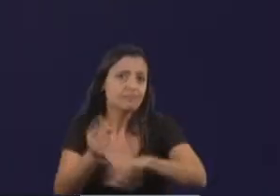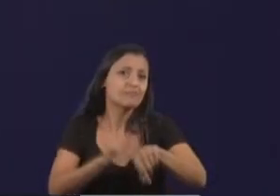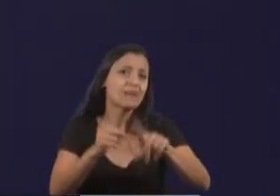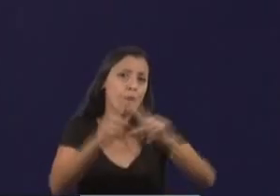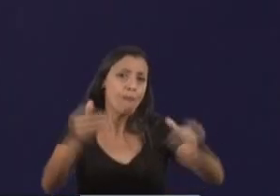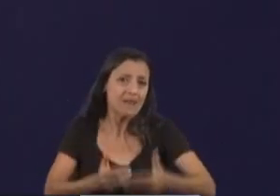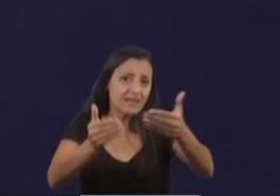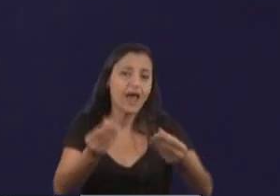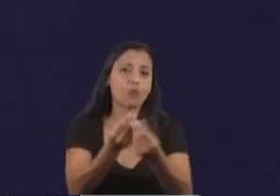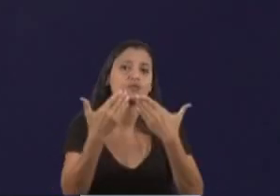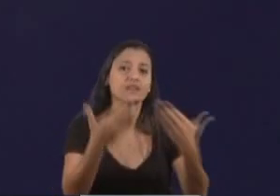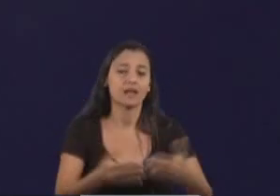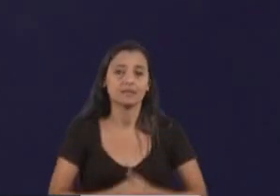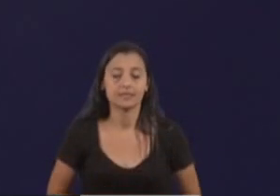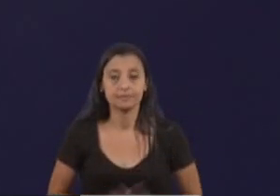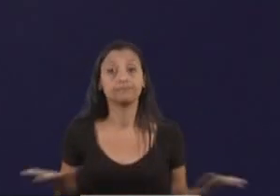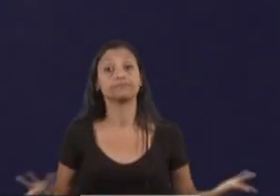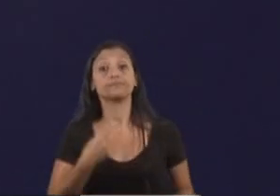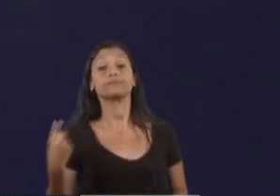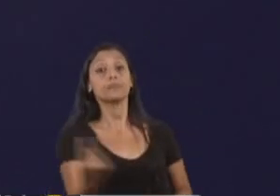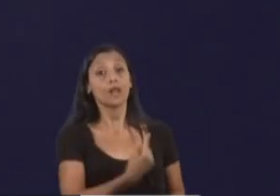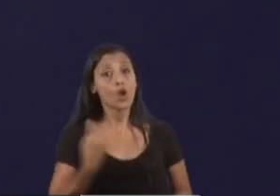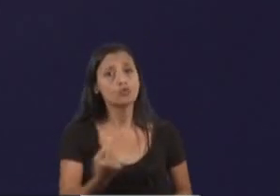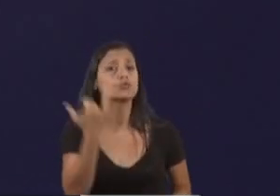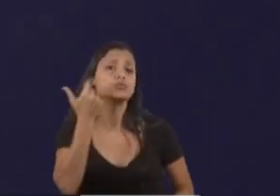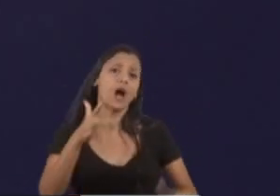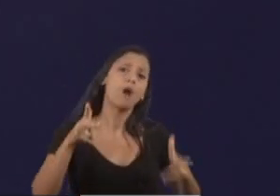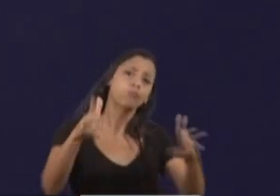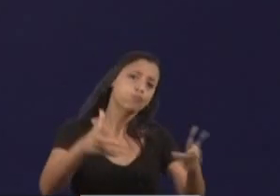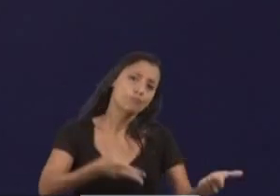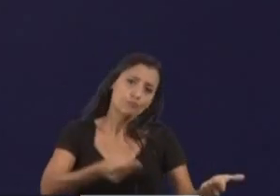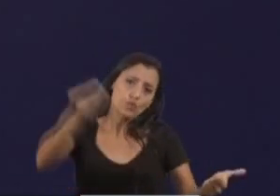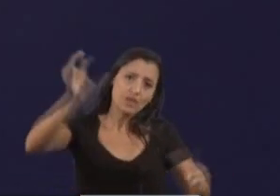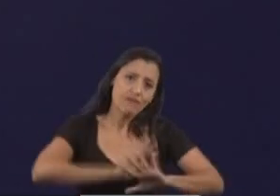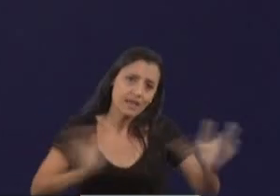gracias. Bueno, nosotros lo hemos dicho siempre,